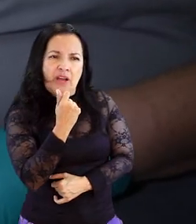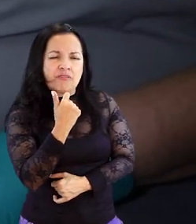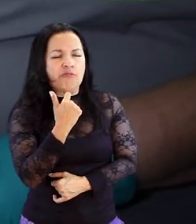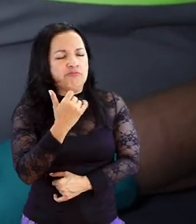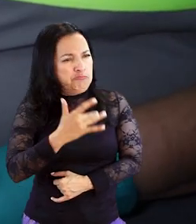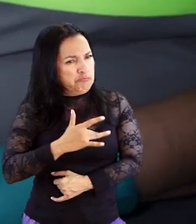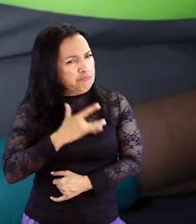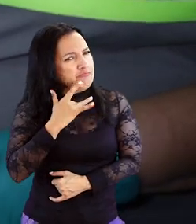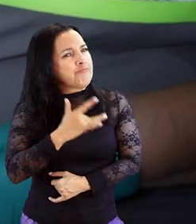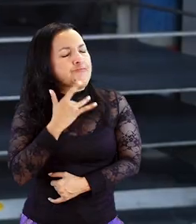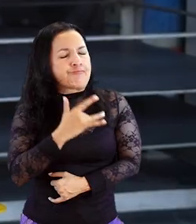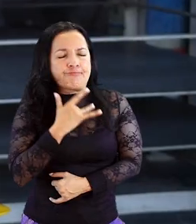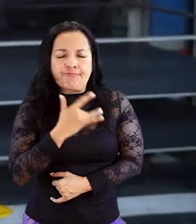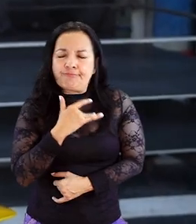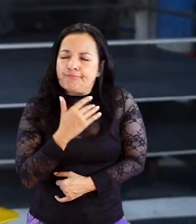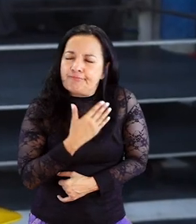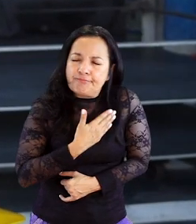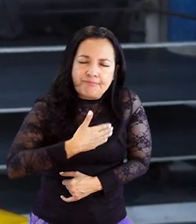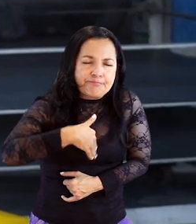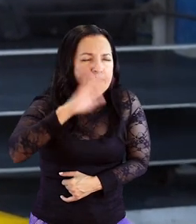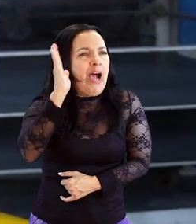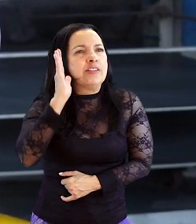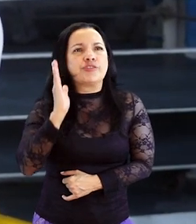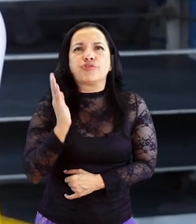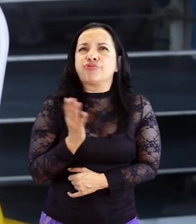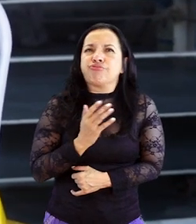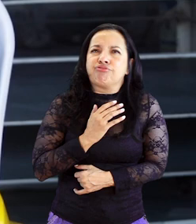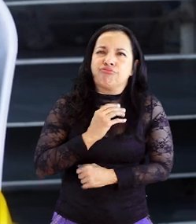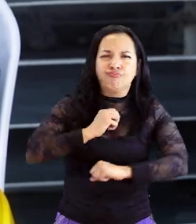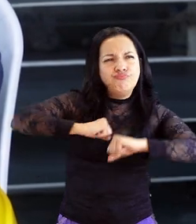económicamente. Nos sentimos más